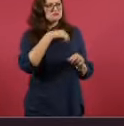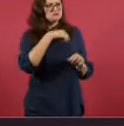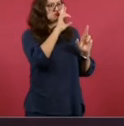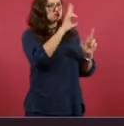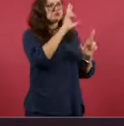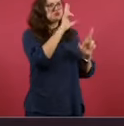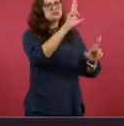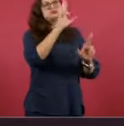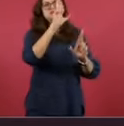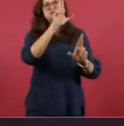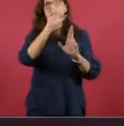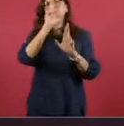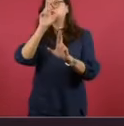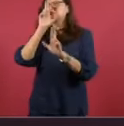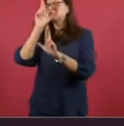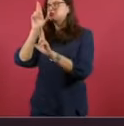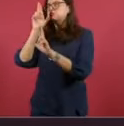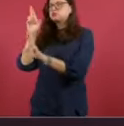injerencistas.